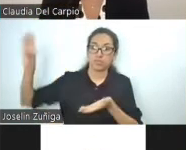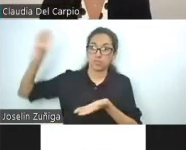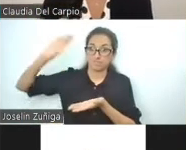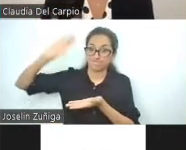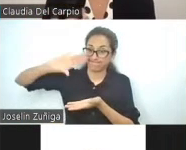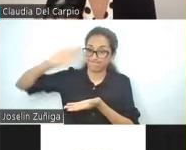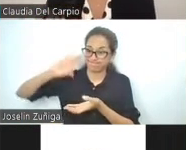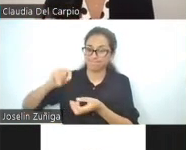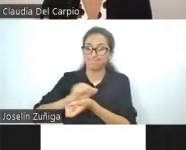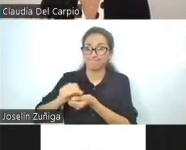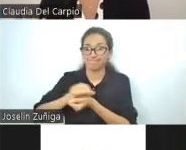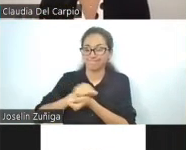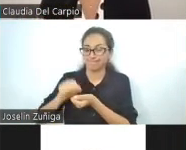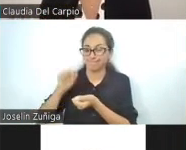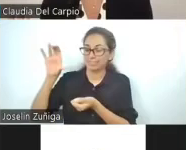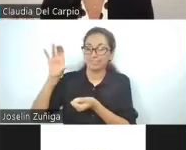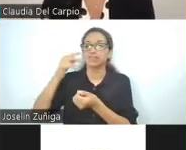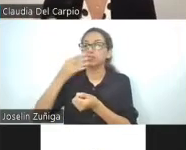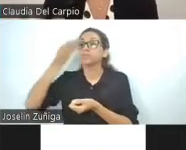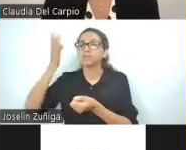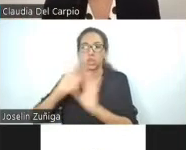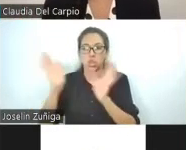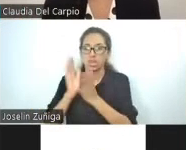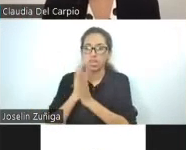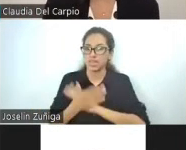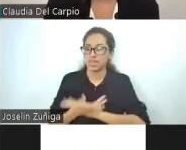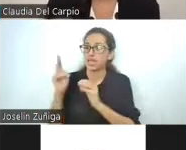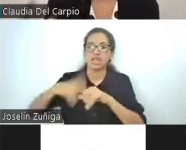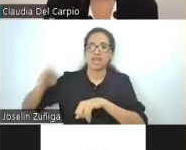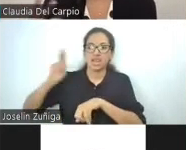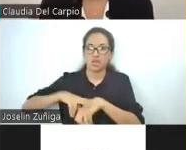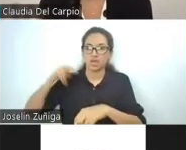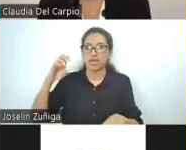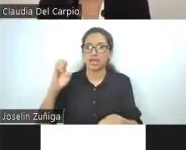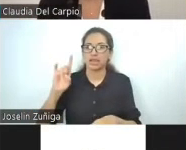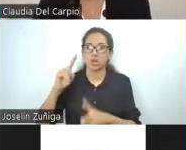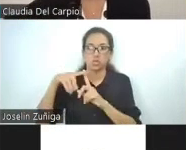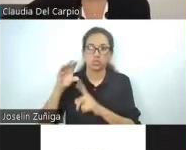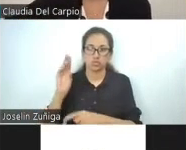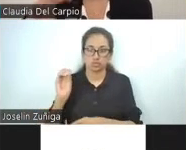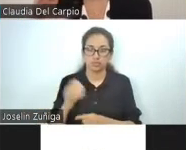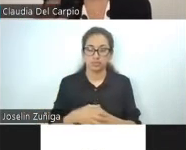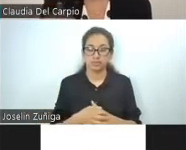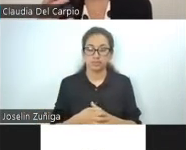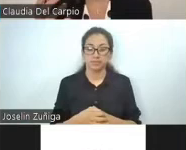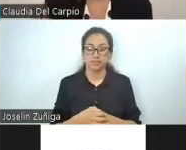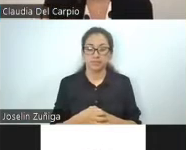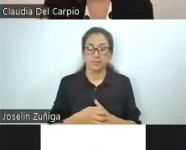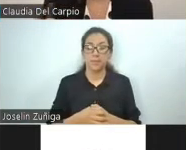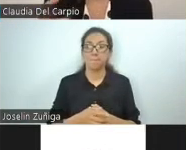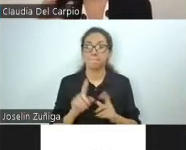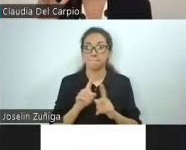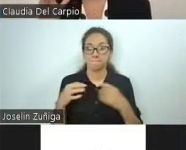interior. Entonces la recomendación es evitar usar suavizantes o detergentes perfumados, que además la